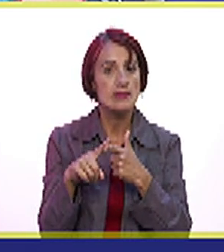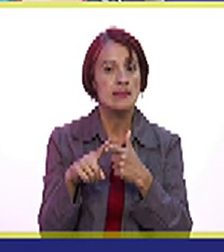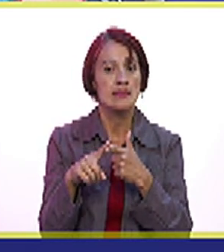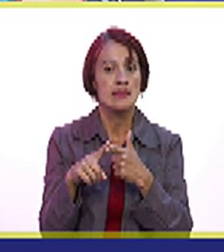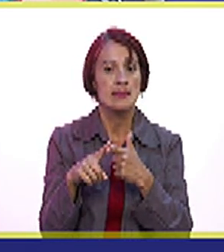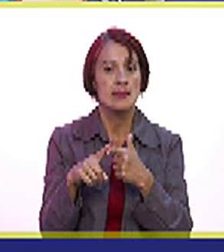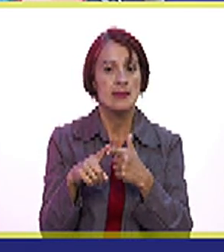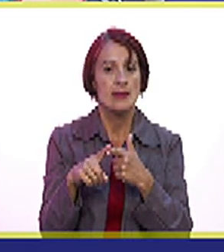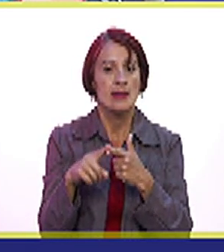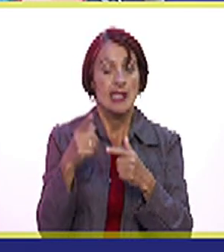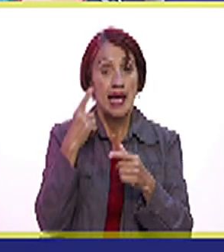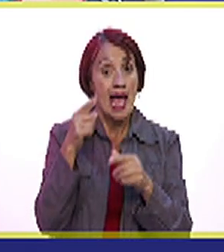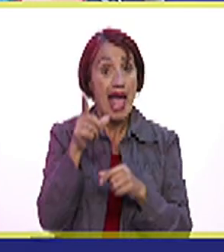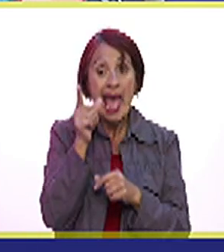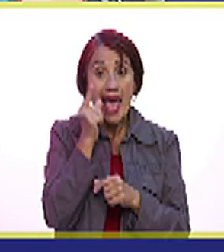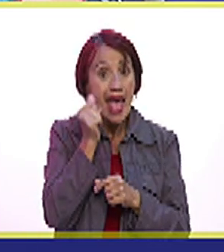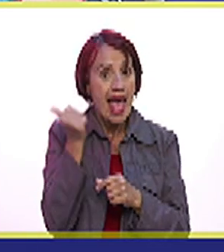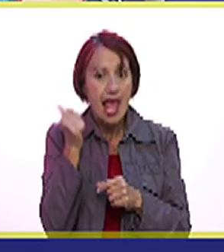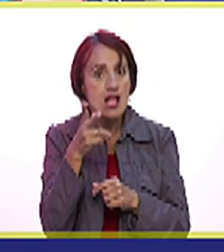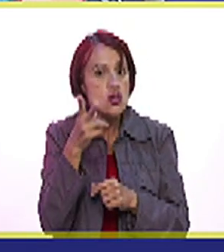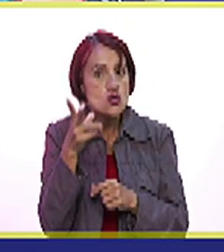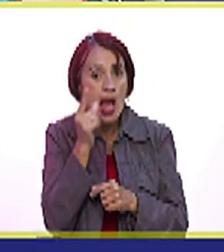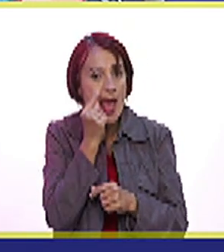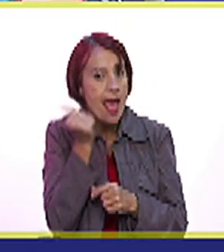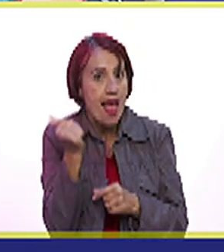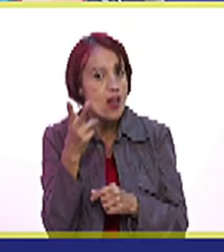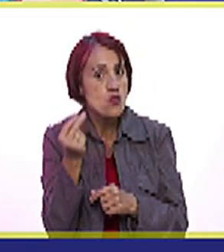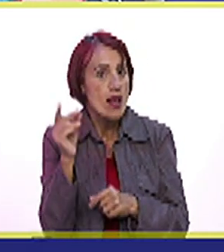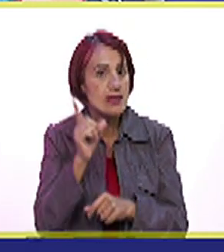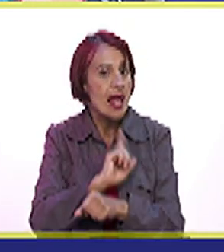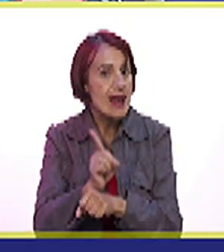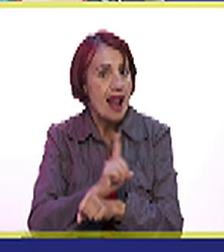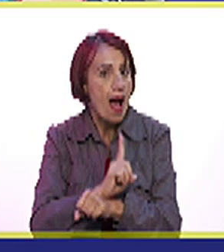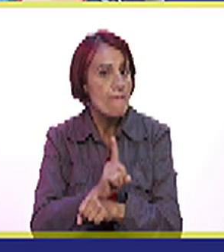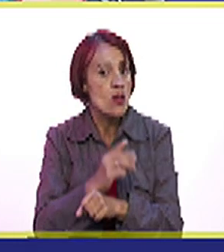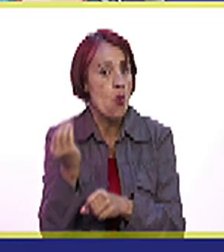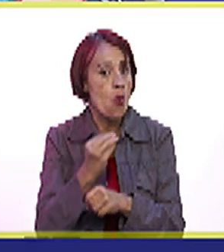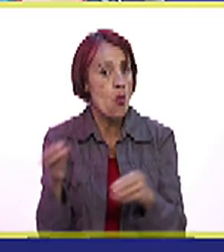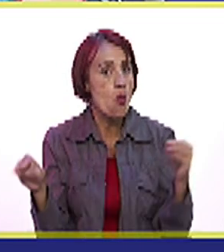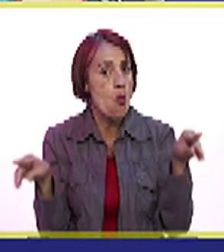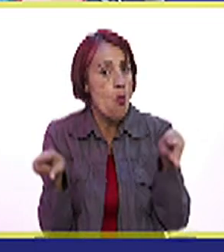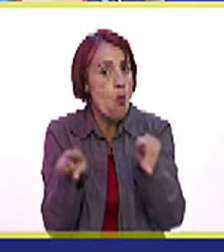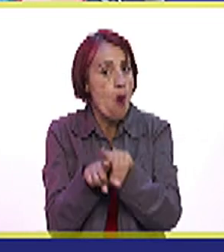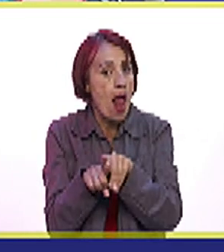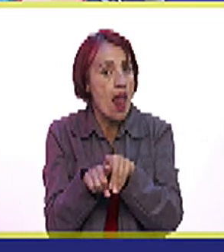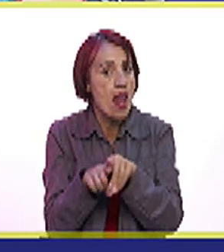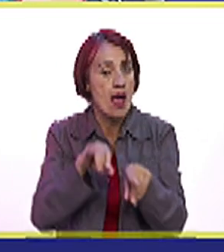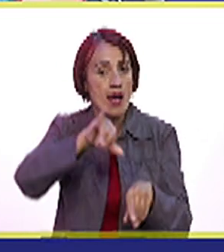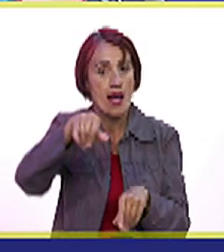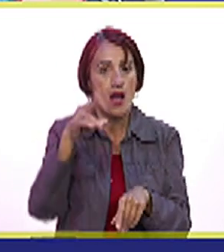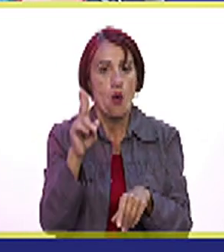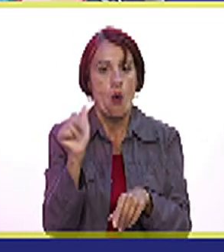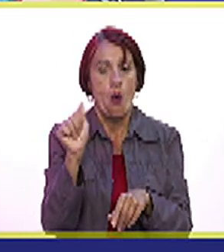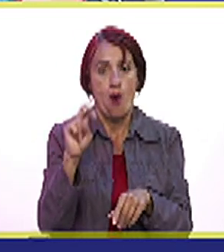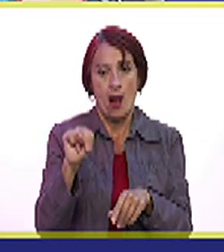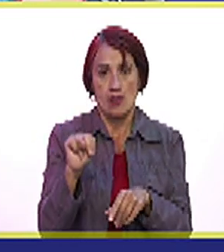Juan. Él no es tan rápido como Juan. Tenemos otra comparación que es as y as.